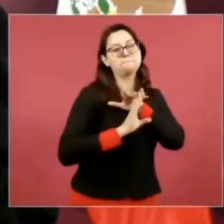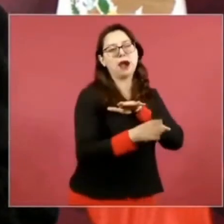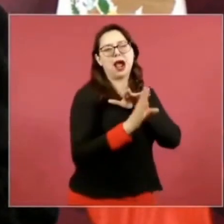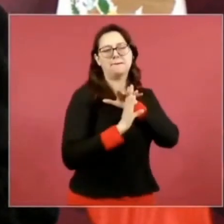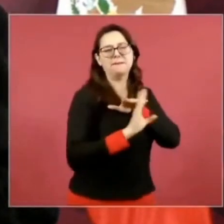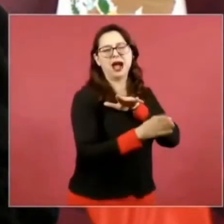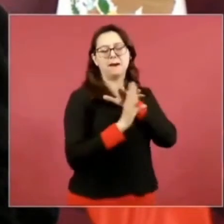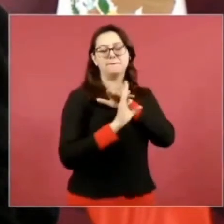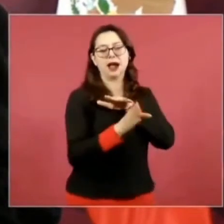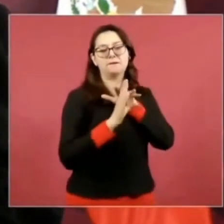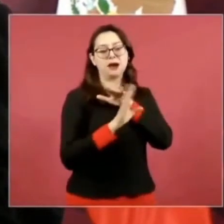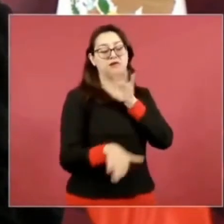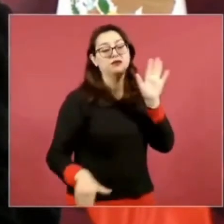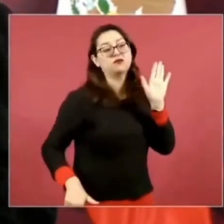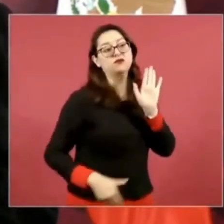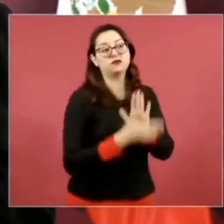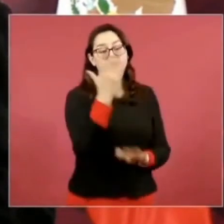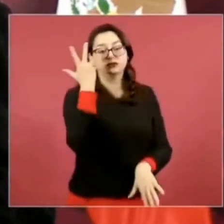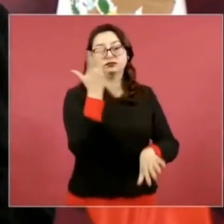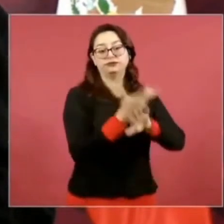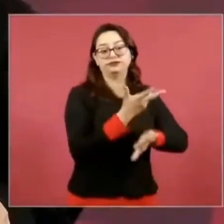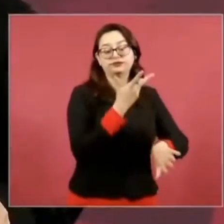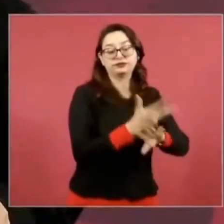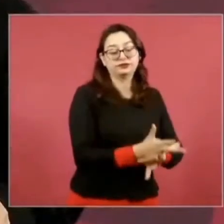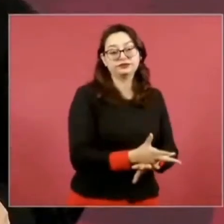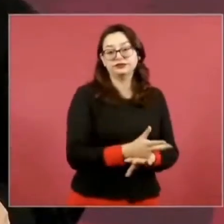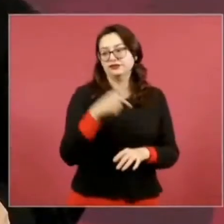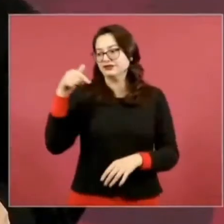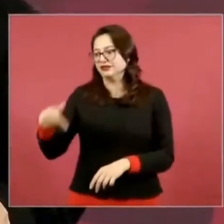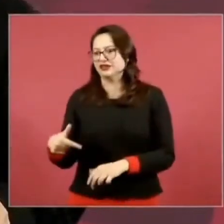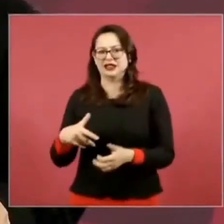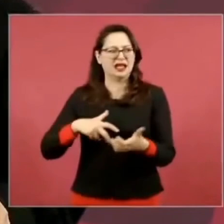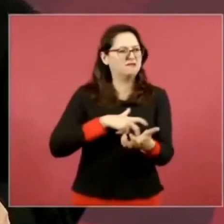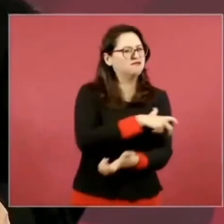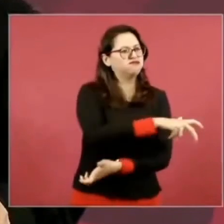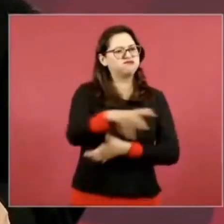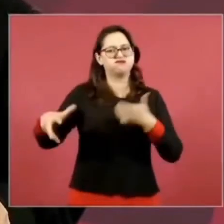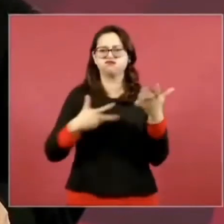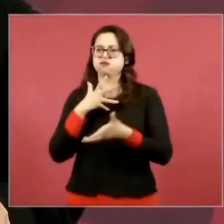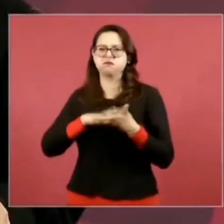y creció la violencia como nunca.